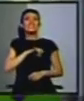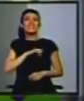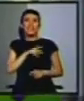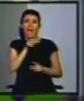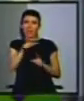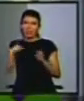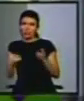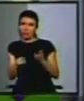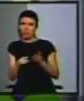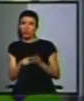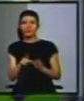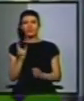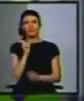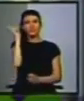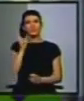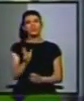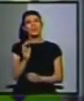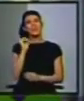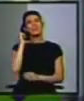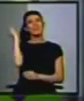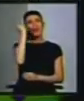lanzas internacionales.